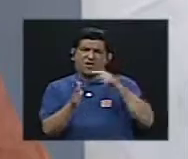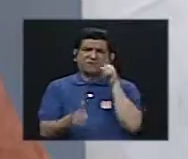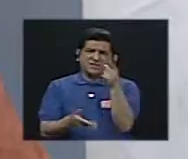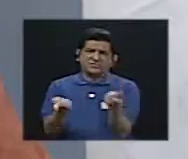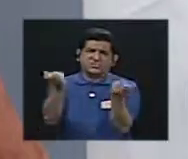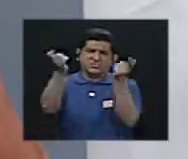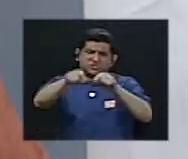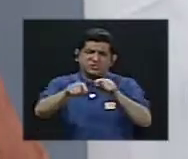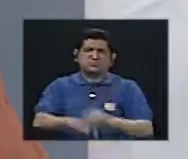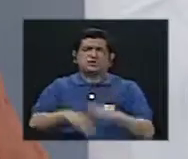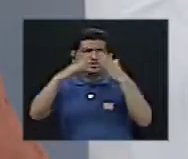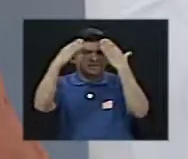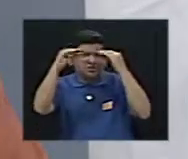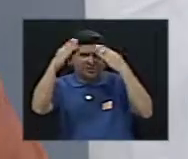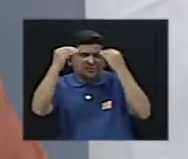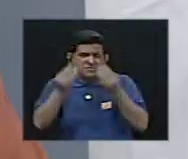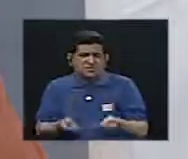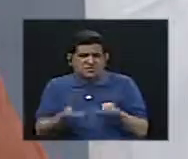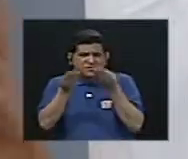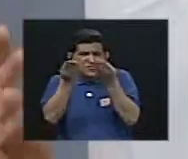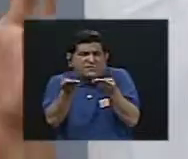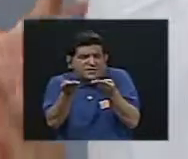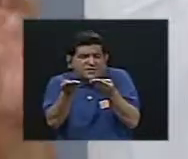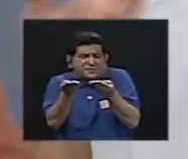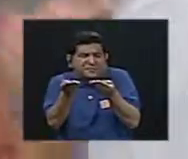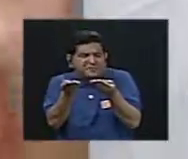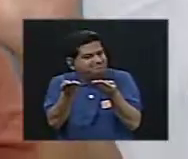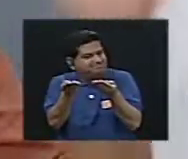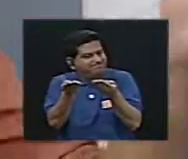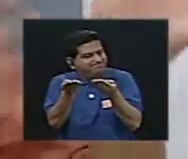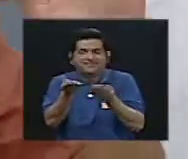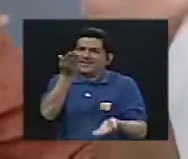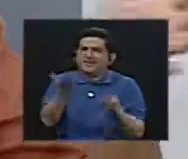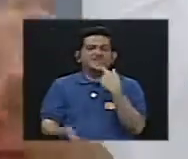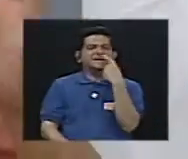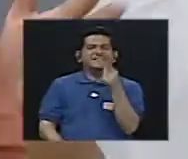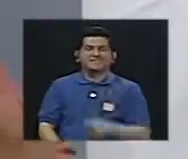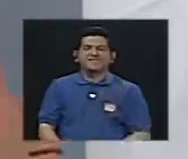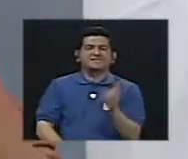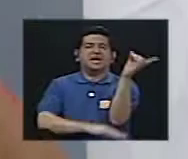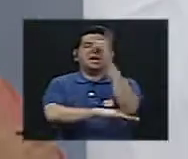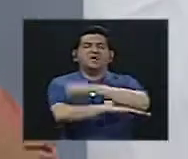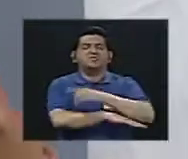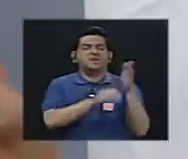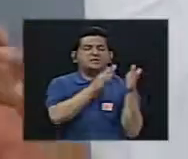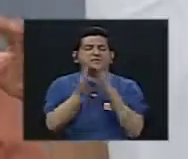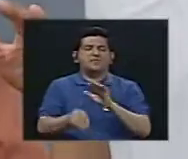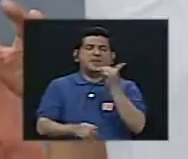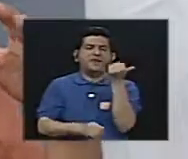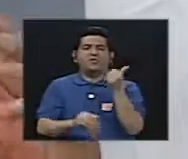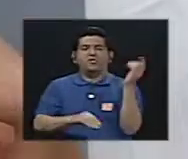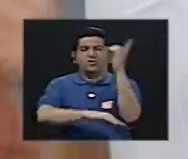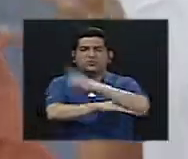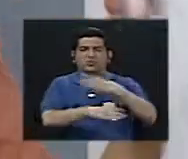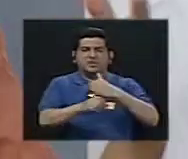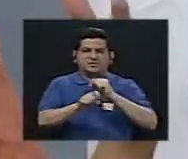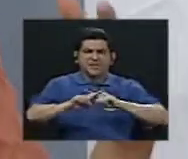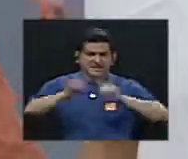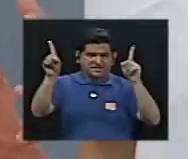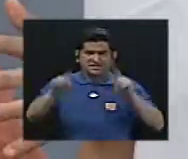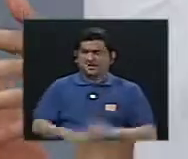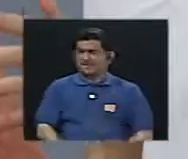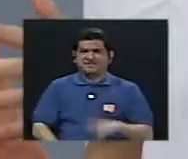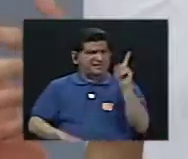pasan como informe no logra... Vamos a ver, en el informe en que dice tal día se prepara esto, tal día se prepara lo otro, no puede